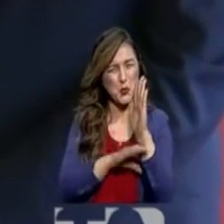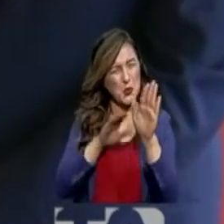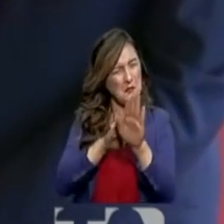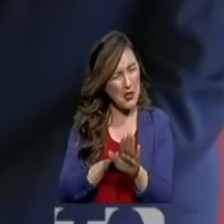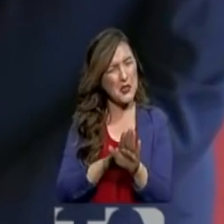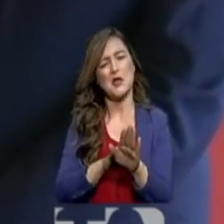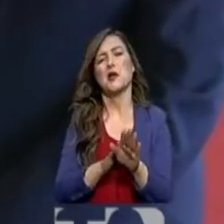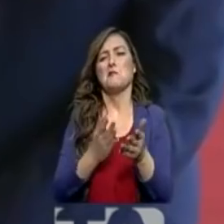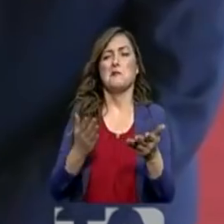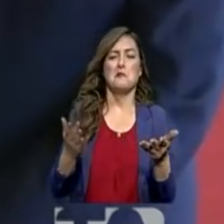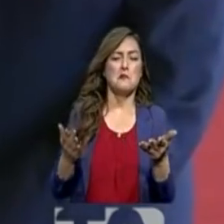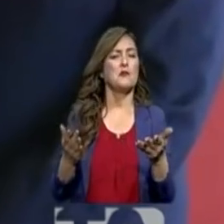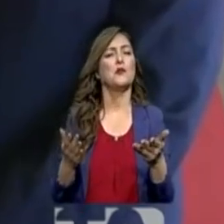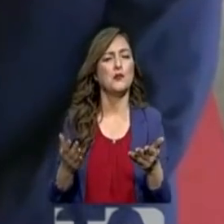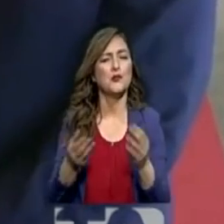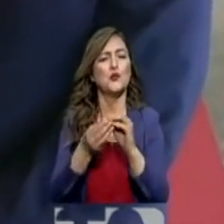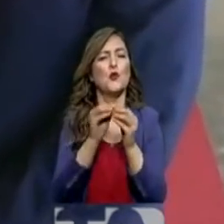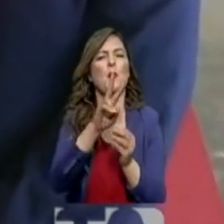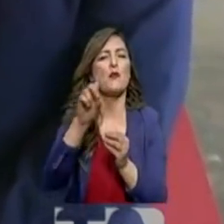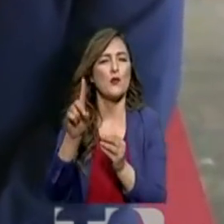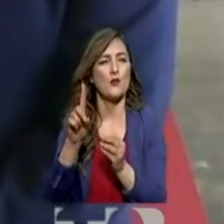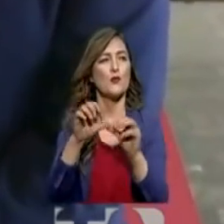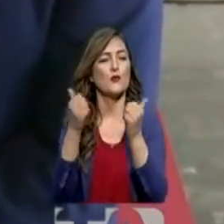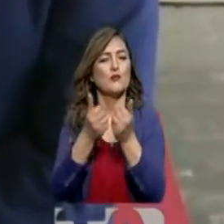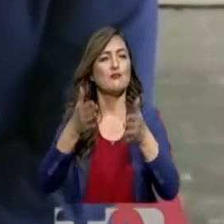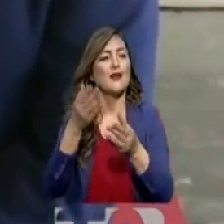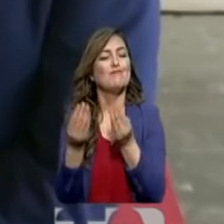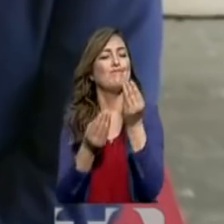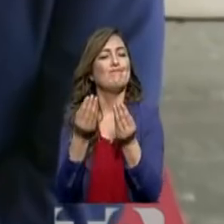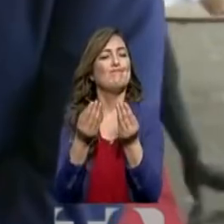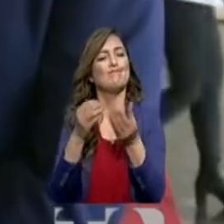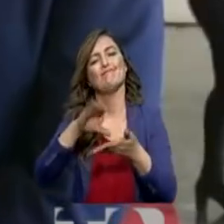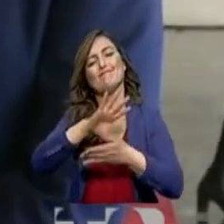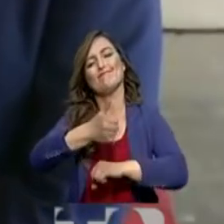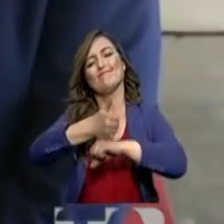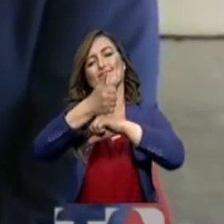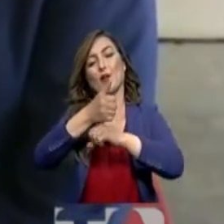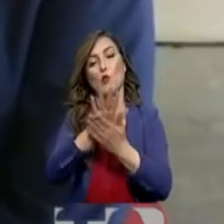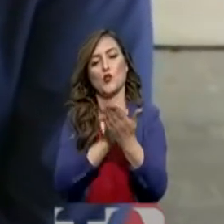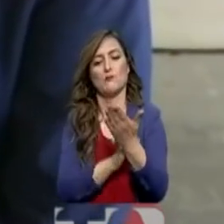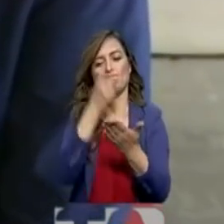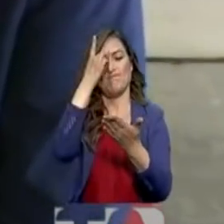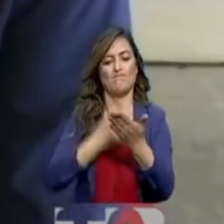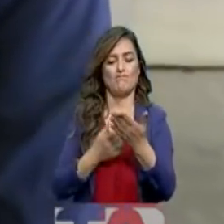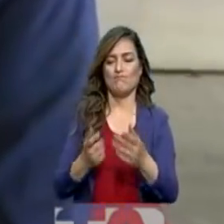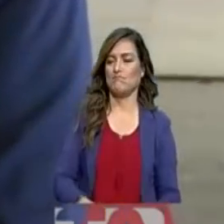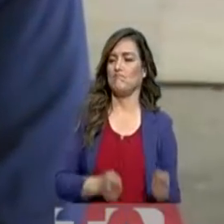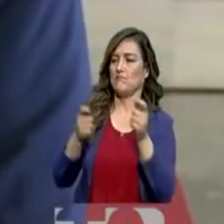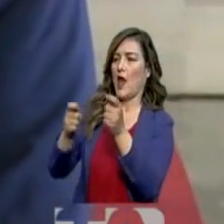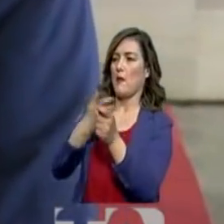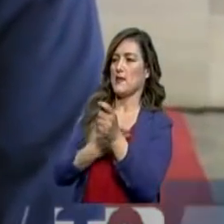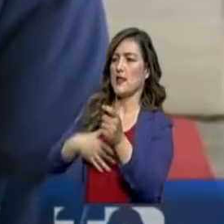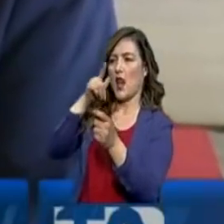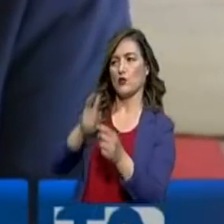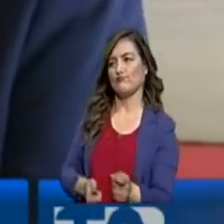actuar de cierta manera el bloque si es que el CAL decide, por ejemplo, devolver el proyecto al Ejecutivo? En nuestro caso, la